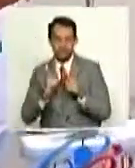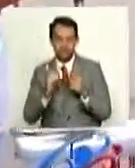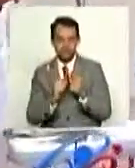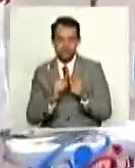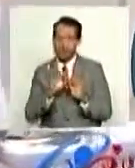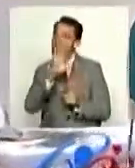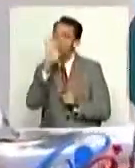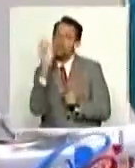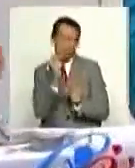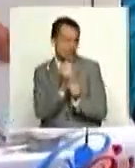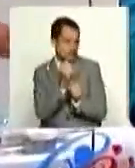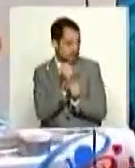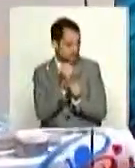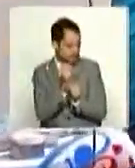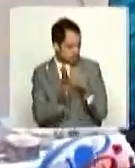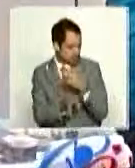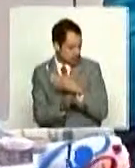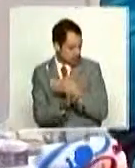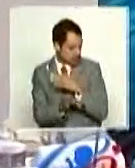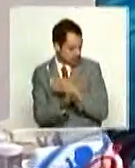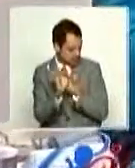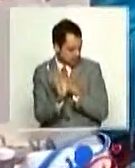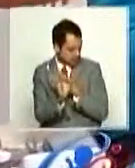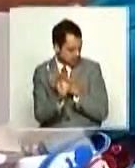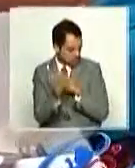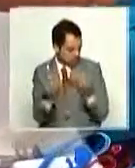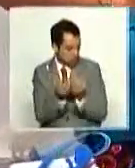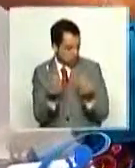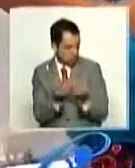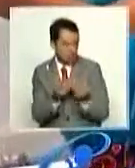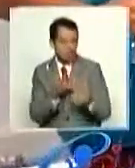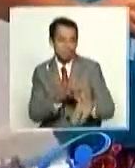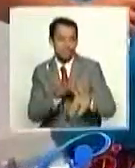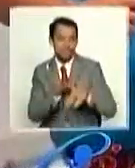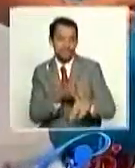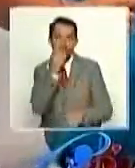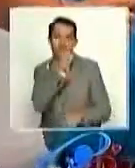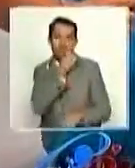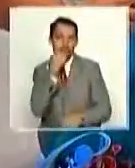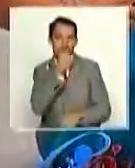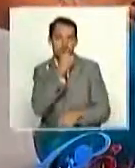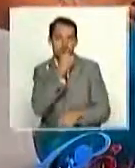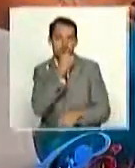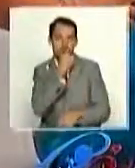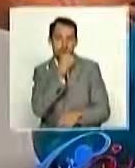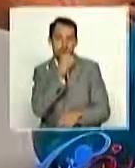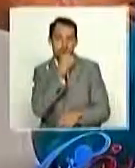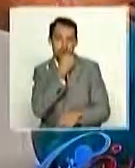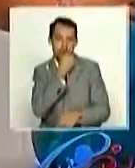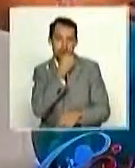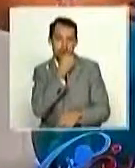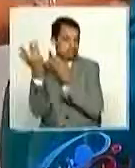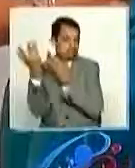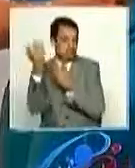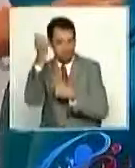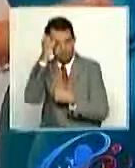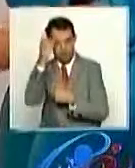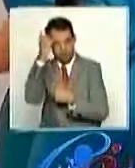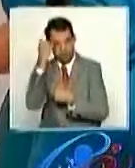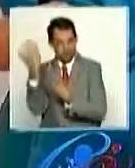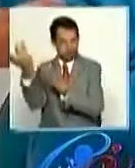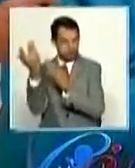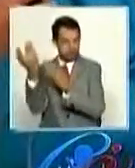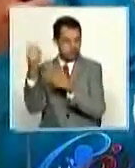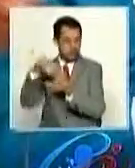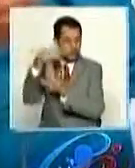he dejado de trabajar sin odontólogo, siempre he tenido ese apoyo porque aprendí de mi profesor esa parte integral